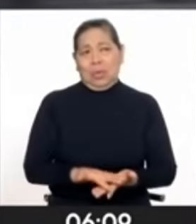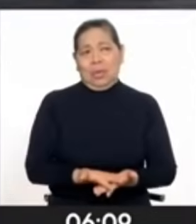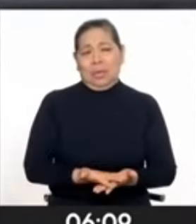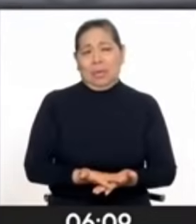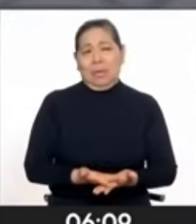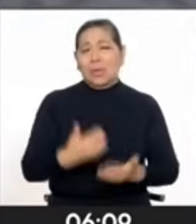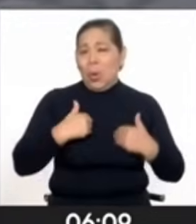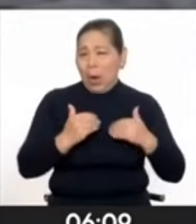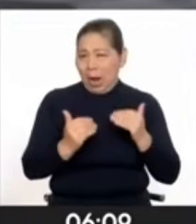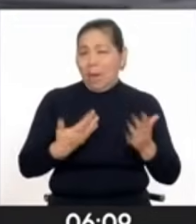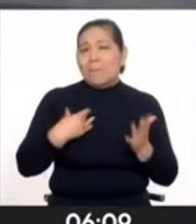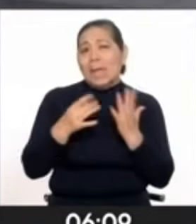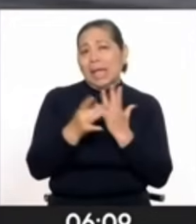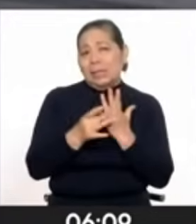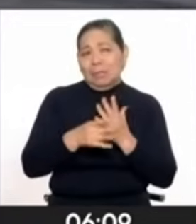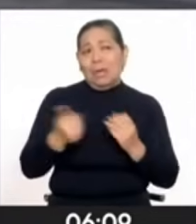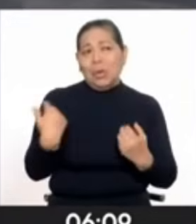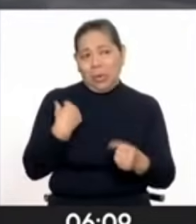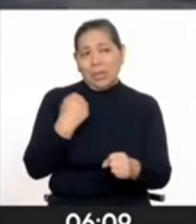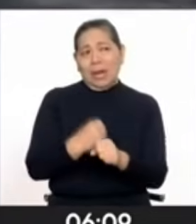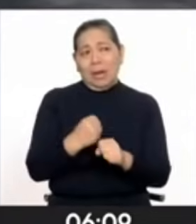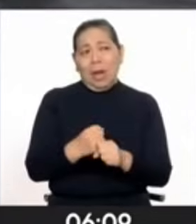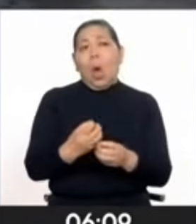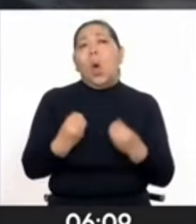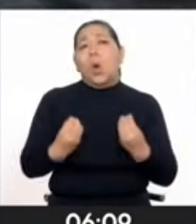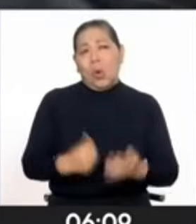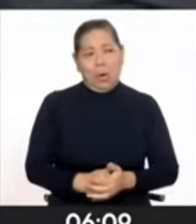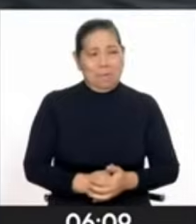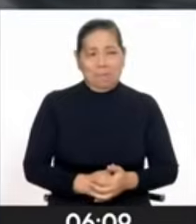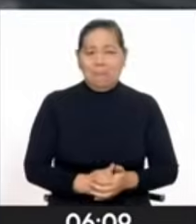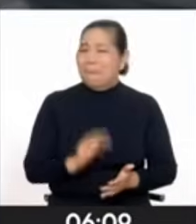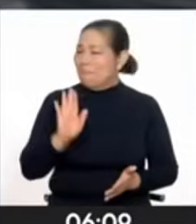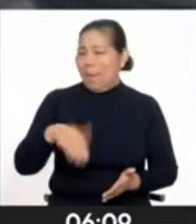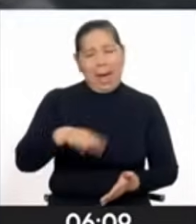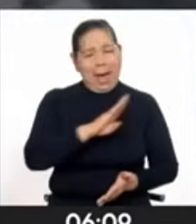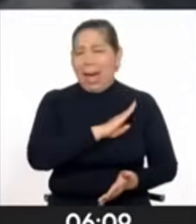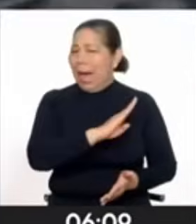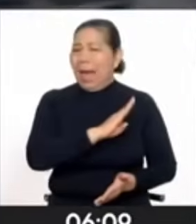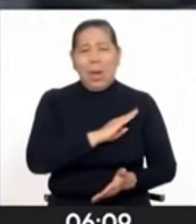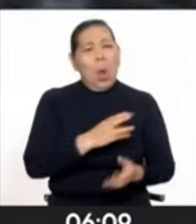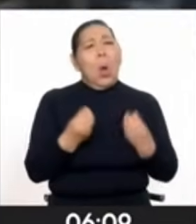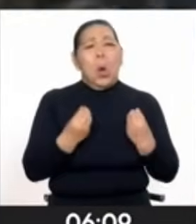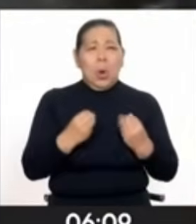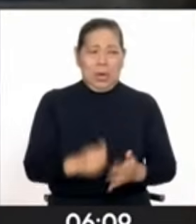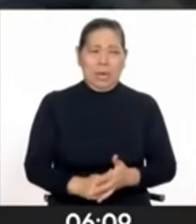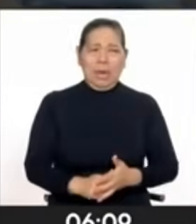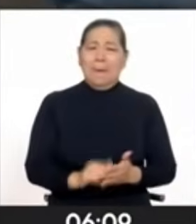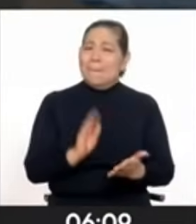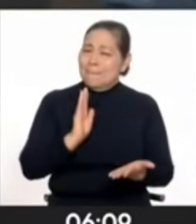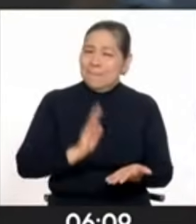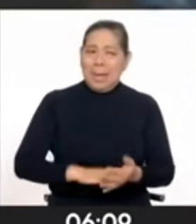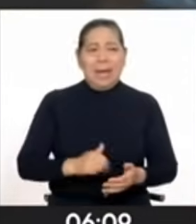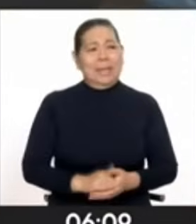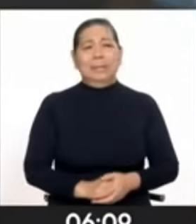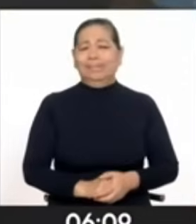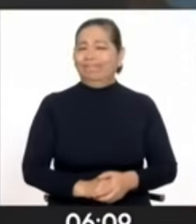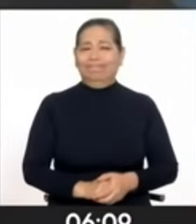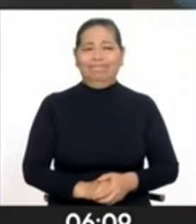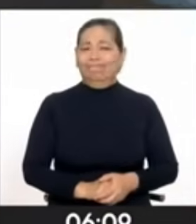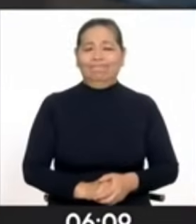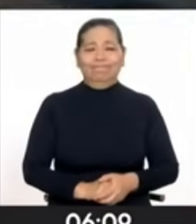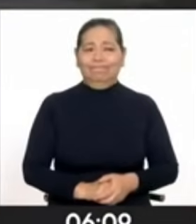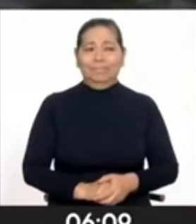una persona mayor, con mi esposo trabajo ahí. ¿Cómo pueden ser eso, tan maldad? ¿Cómo puede ser tanta injusticia?